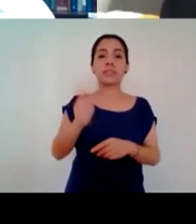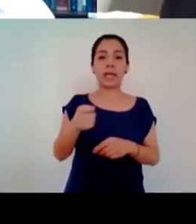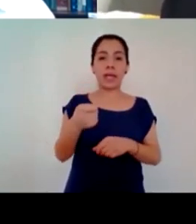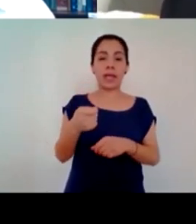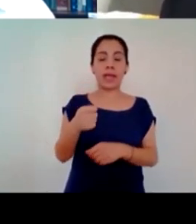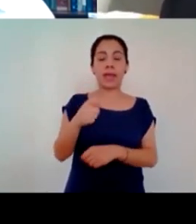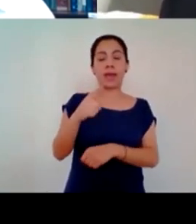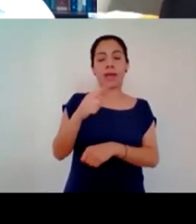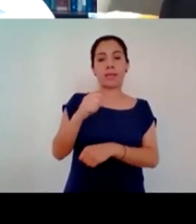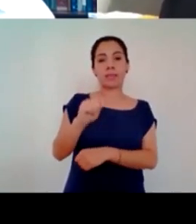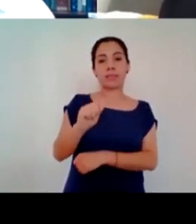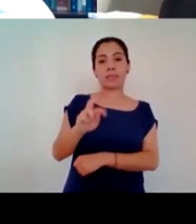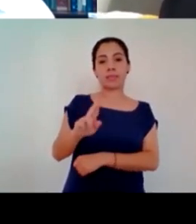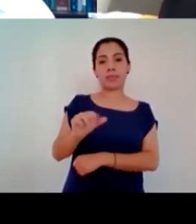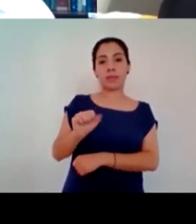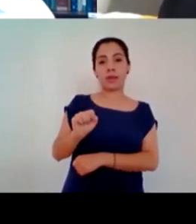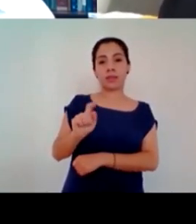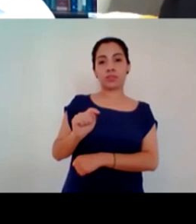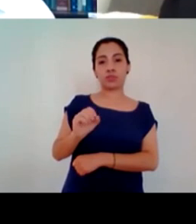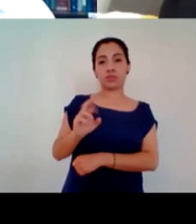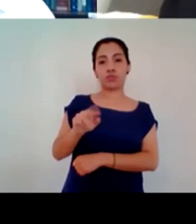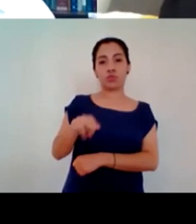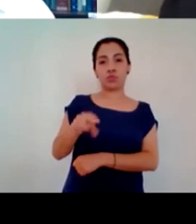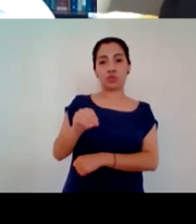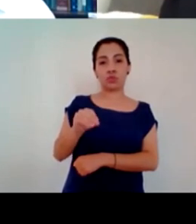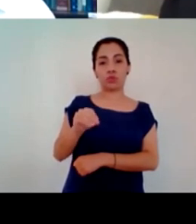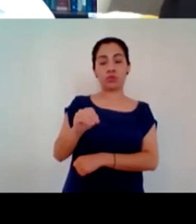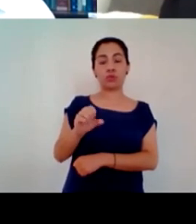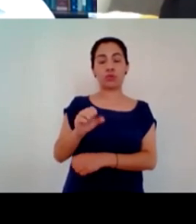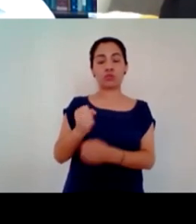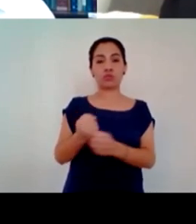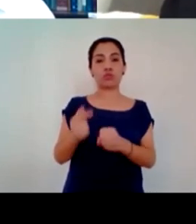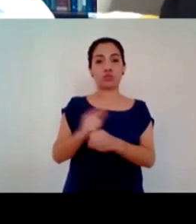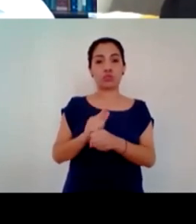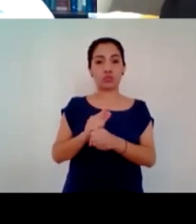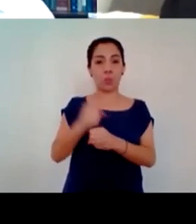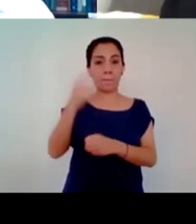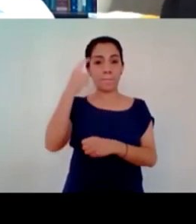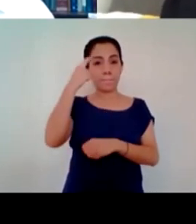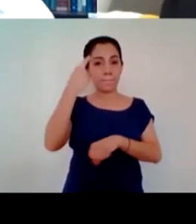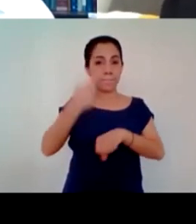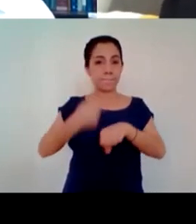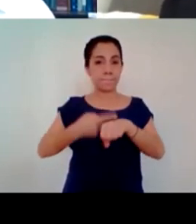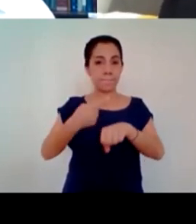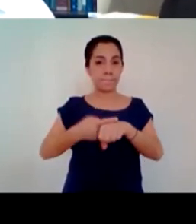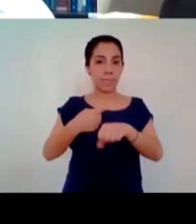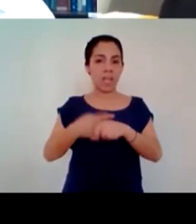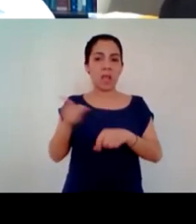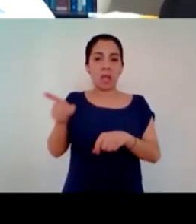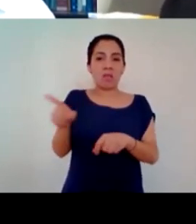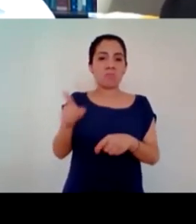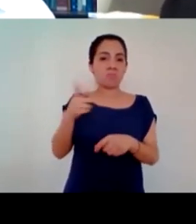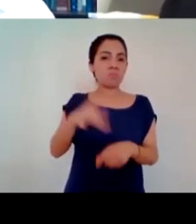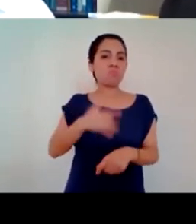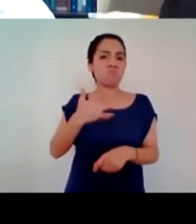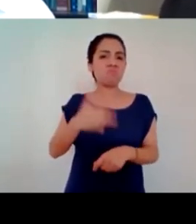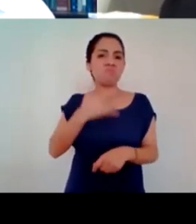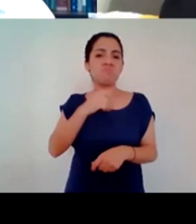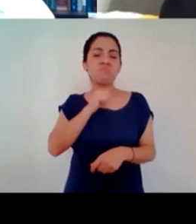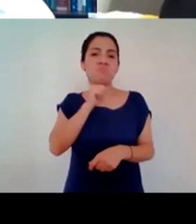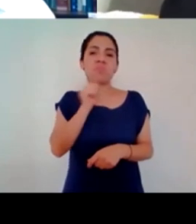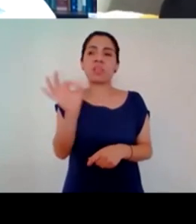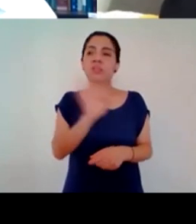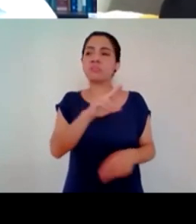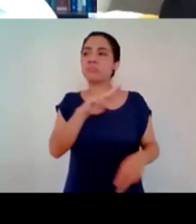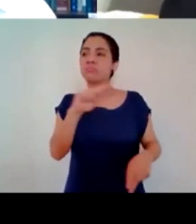de la personalidad. Un sujeto que está dispuesto a matar sin ninguna misericordia y desintegrar en un pozole, ¿no?,